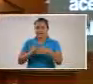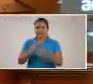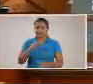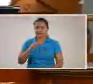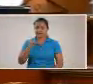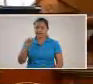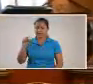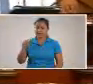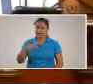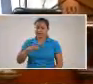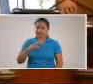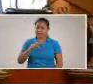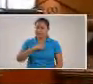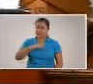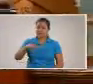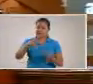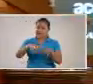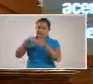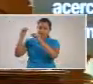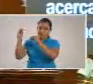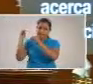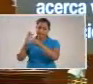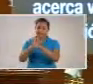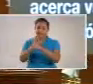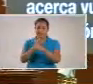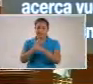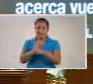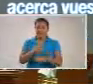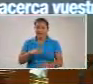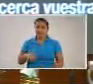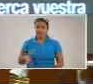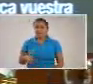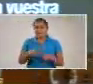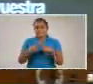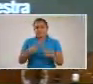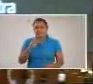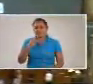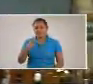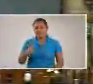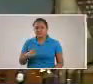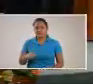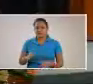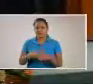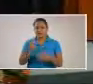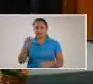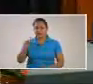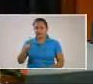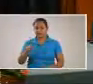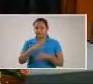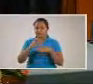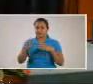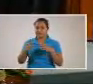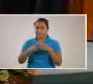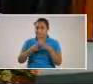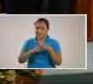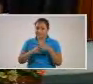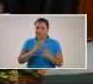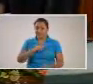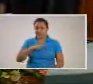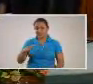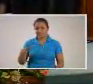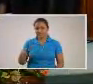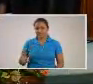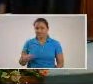arrebatamiento de la iglesia. Y por eso dice, cuando estas cosas empiecen a suceder. No dice cuando estas